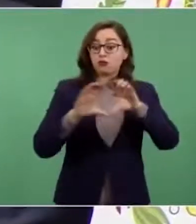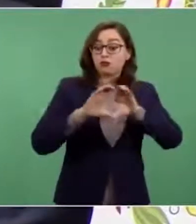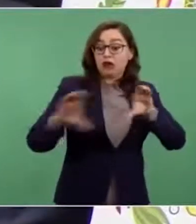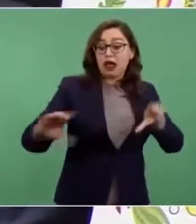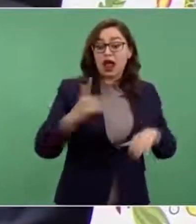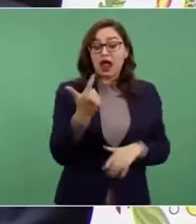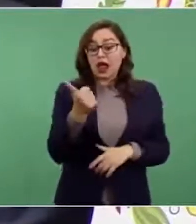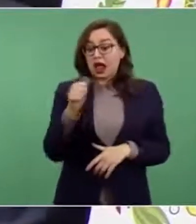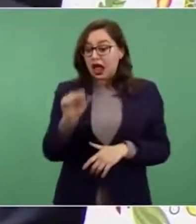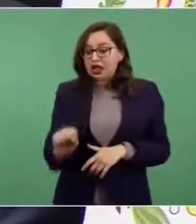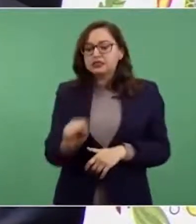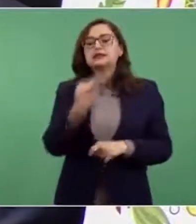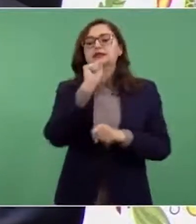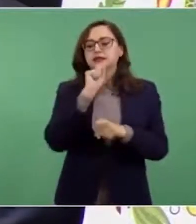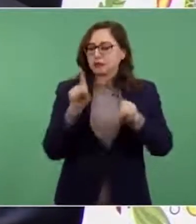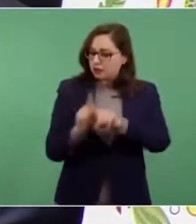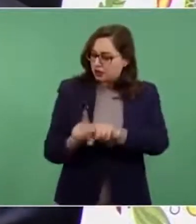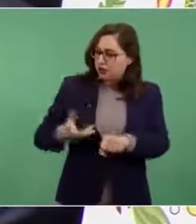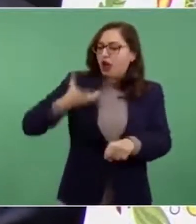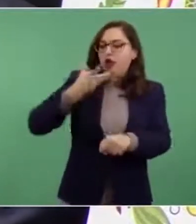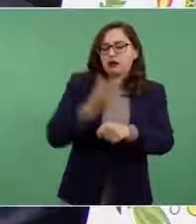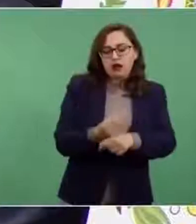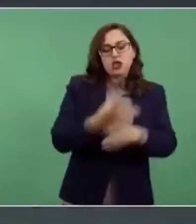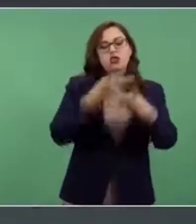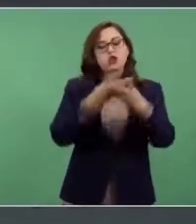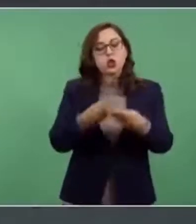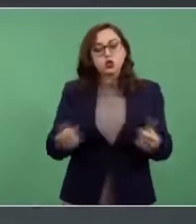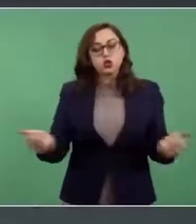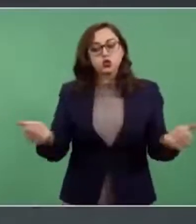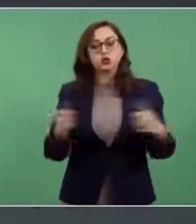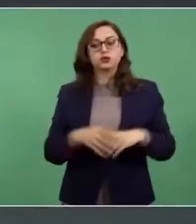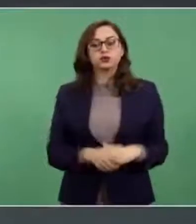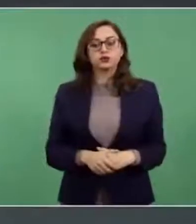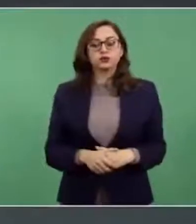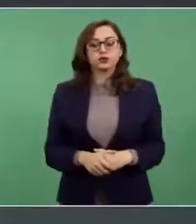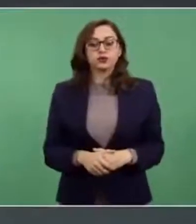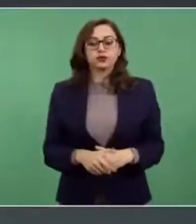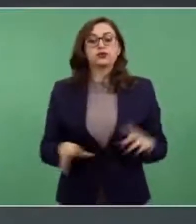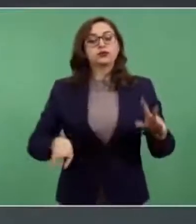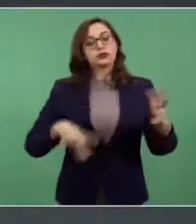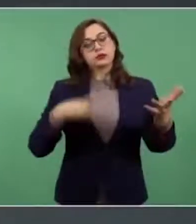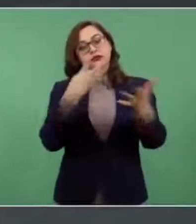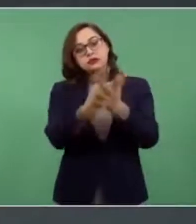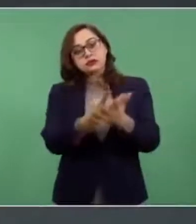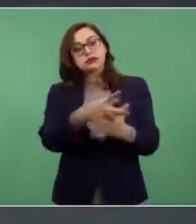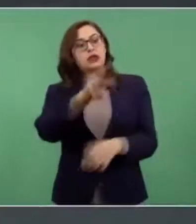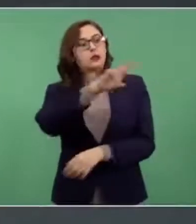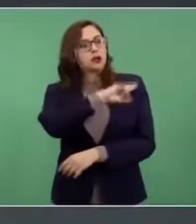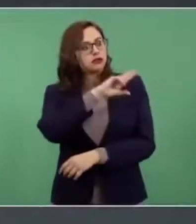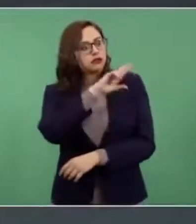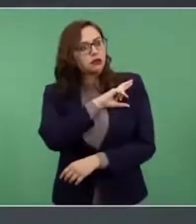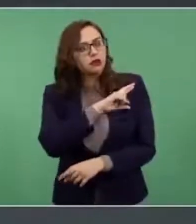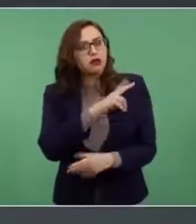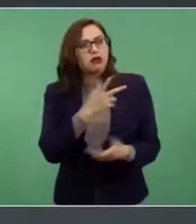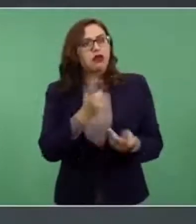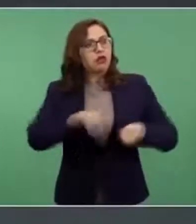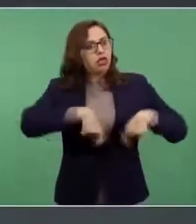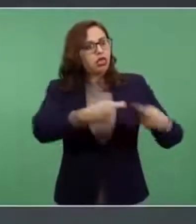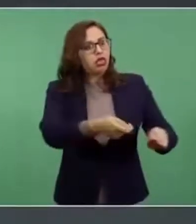enderezó ese entuerto. La privatización de los reclusorios, el